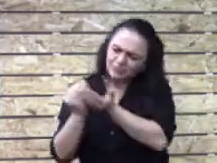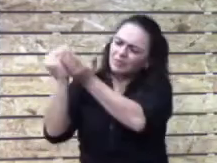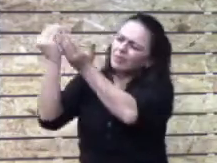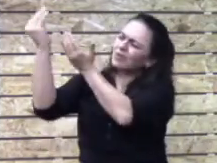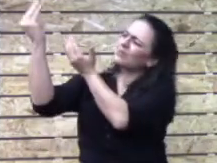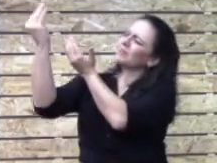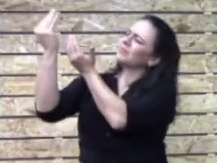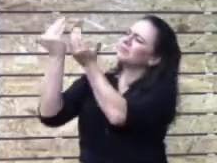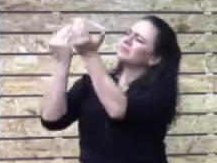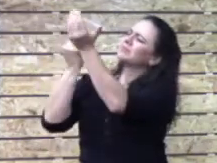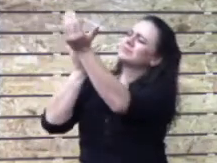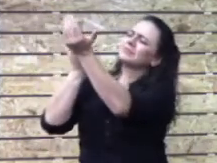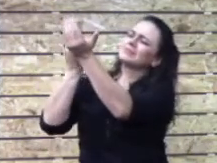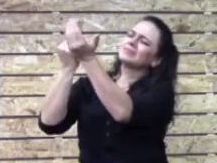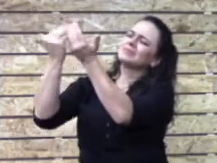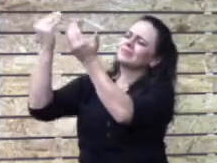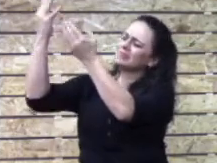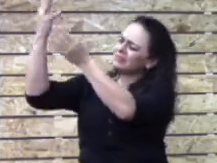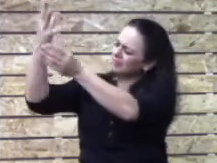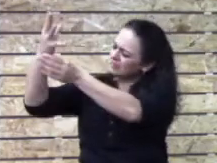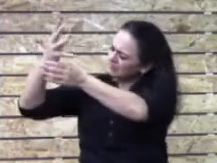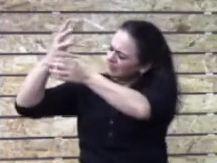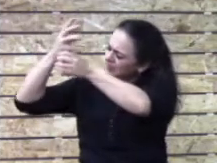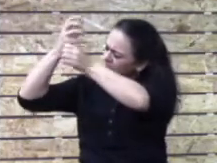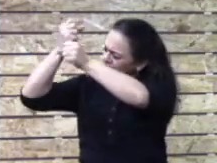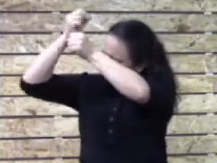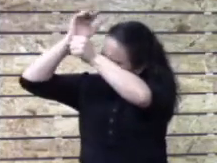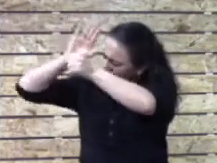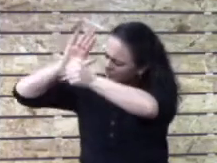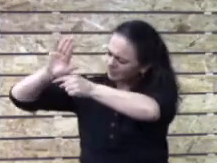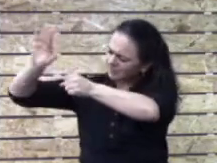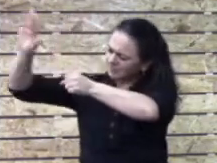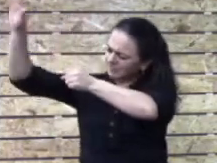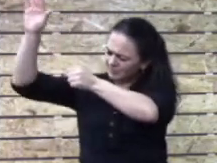corazón, en ti